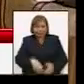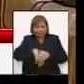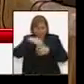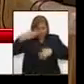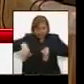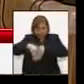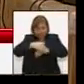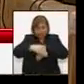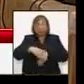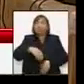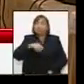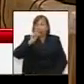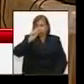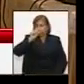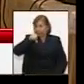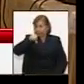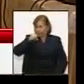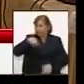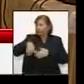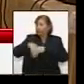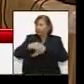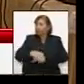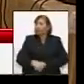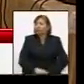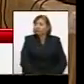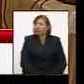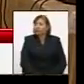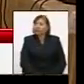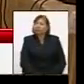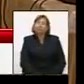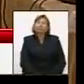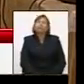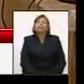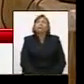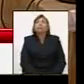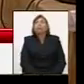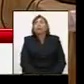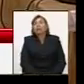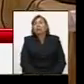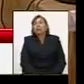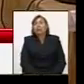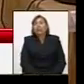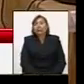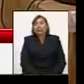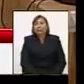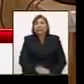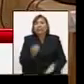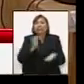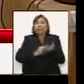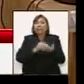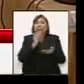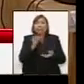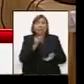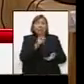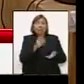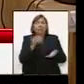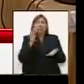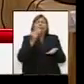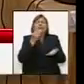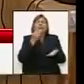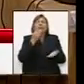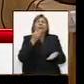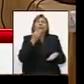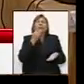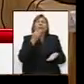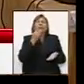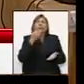En la calle. además de usted, ¿quién más recibió la orden